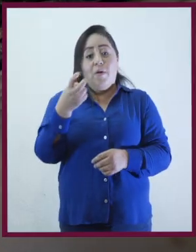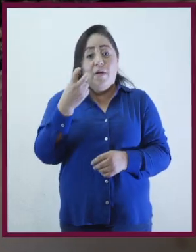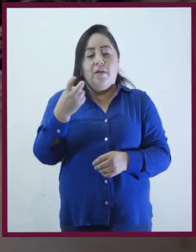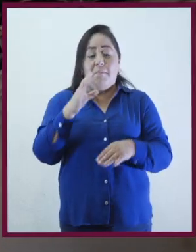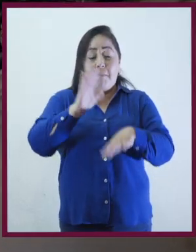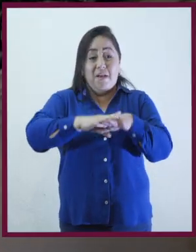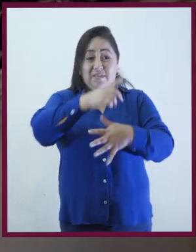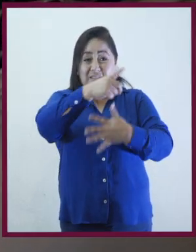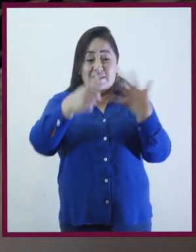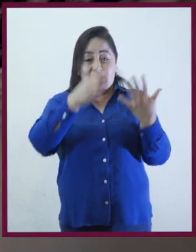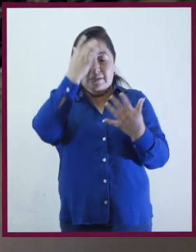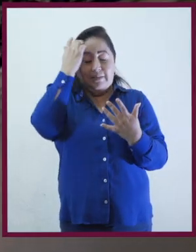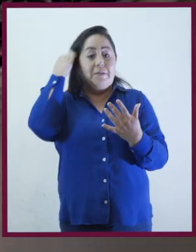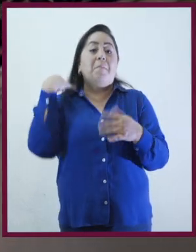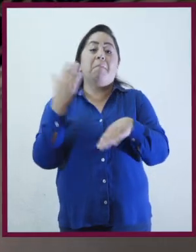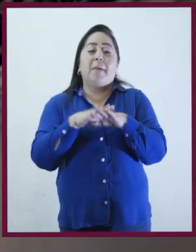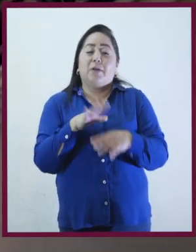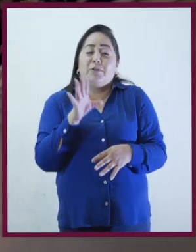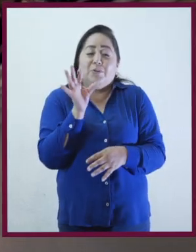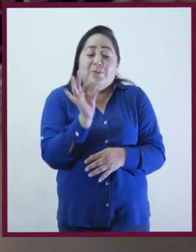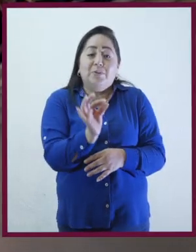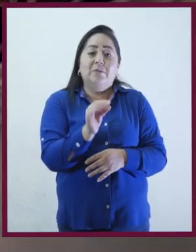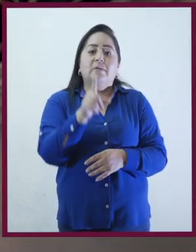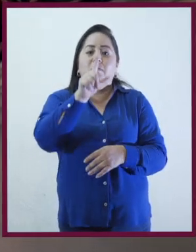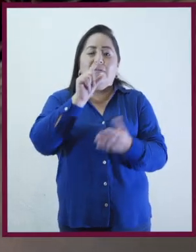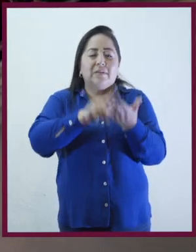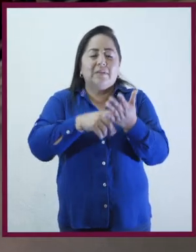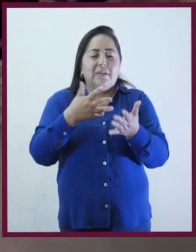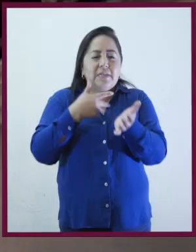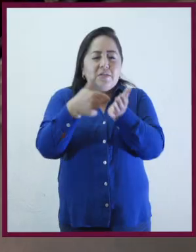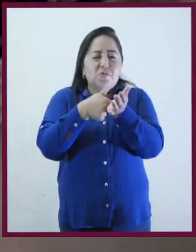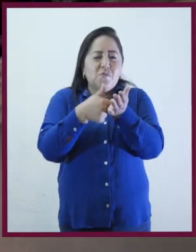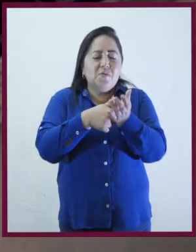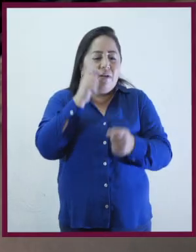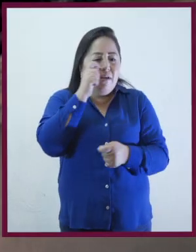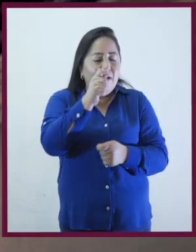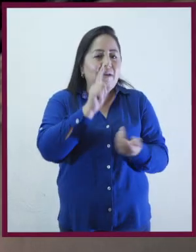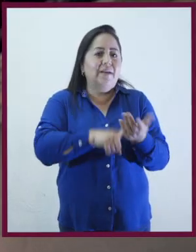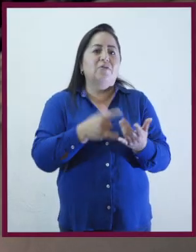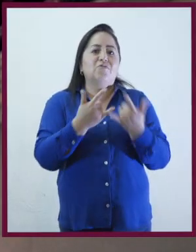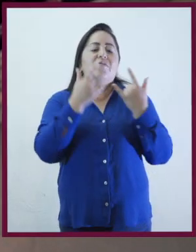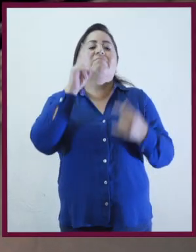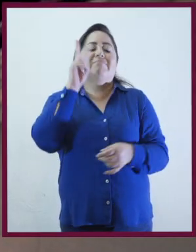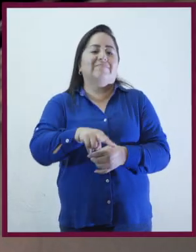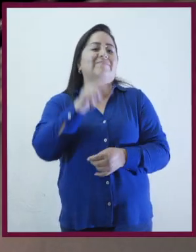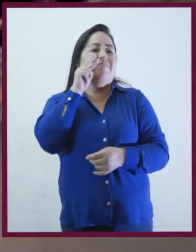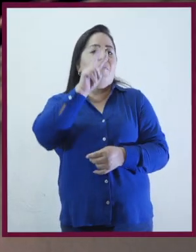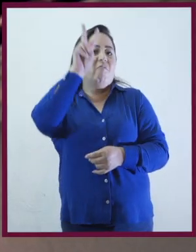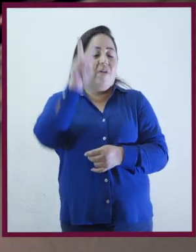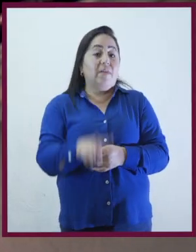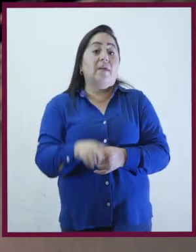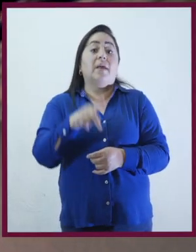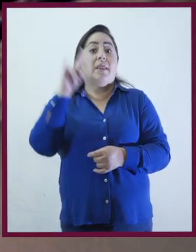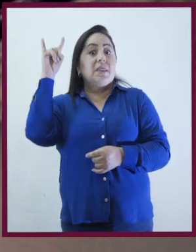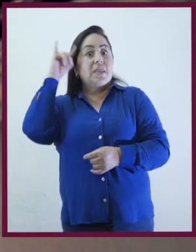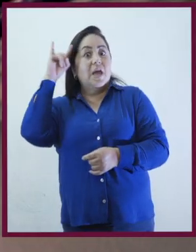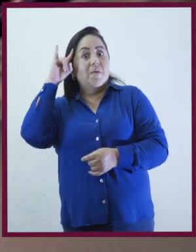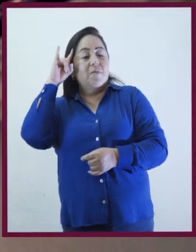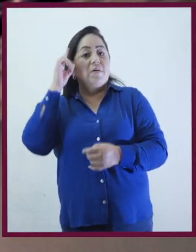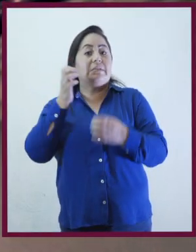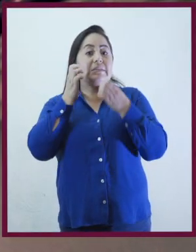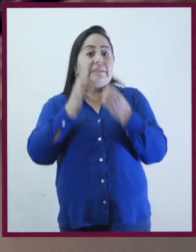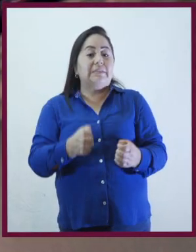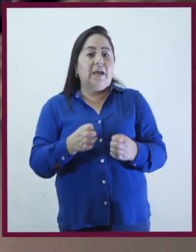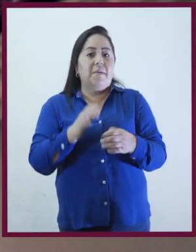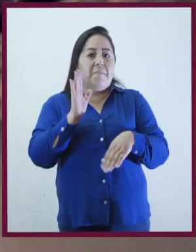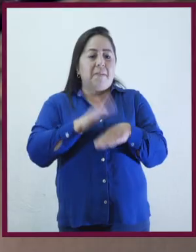los detalles más pequeños son los que esconden las pistas que cuentan la verdad. El diablo está en